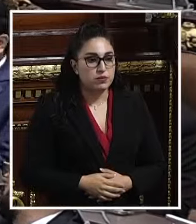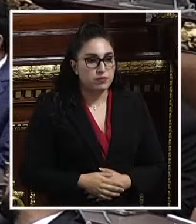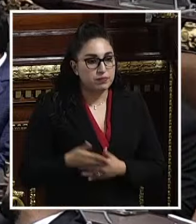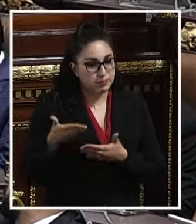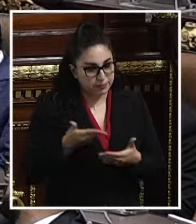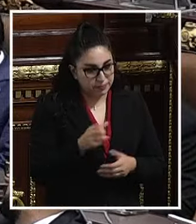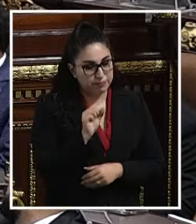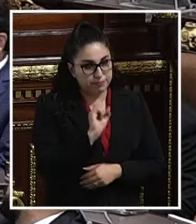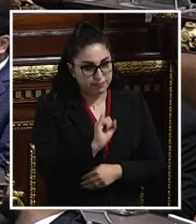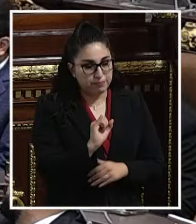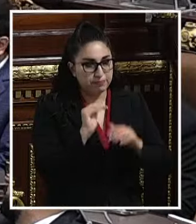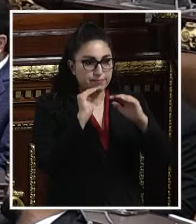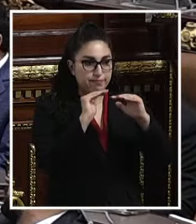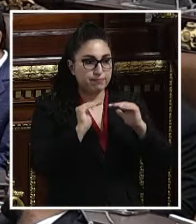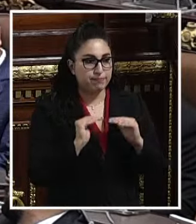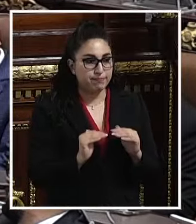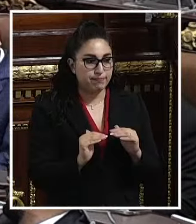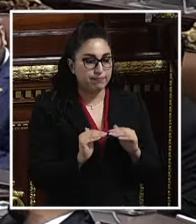Presente.